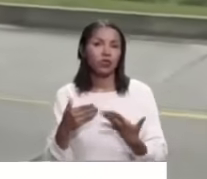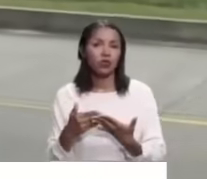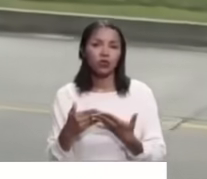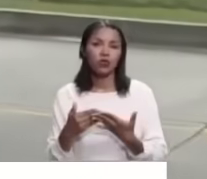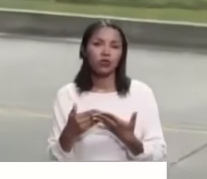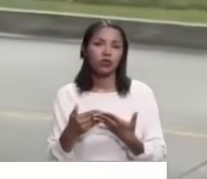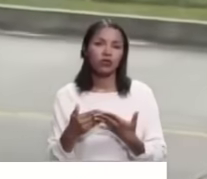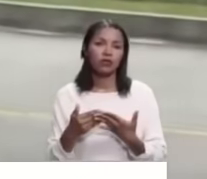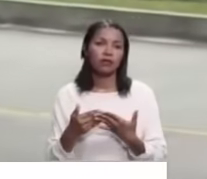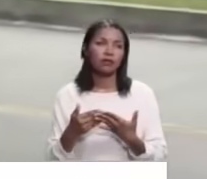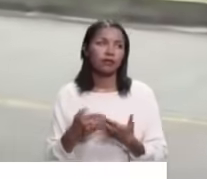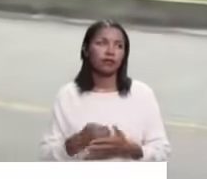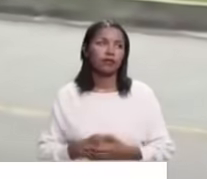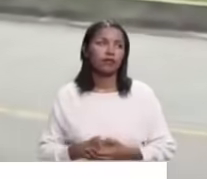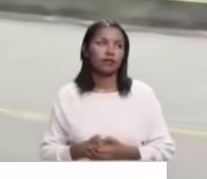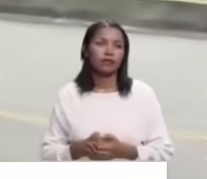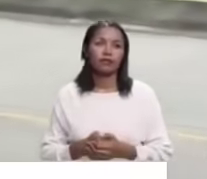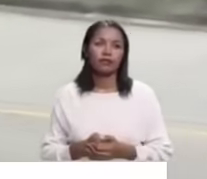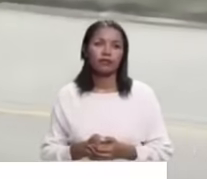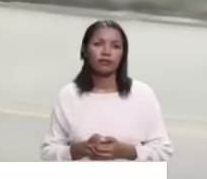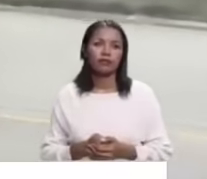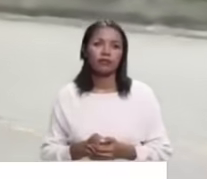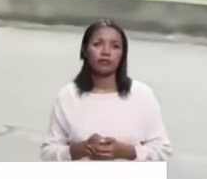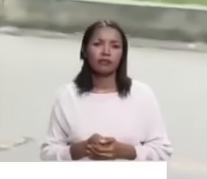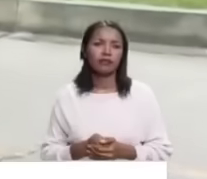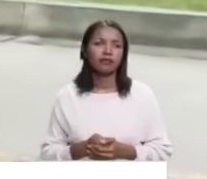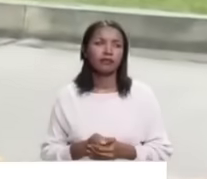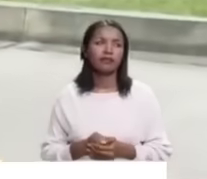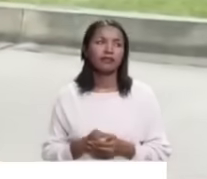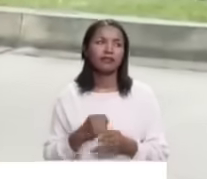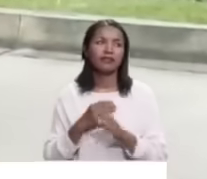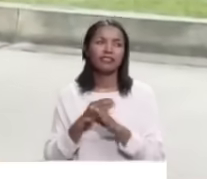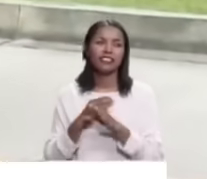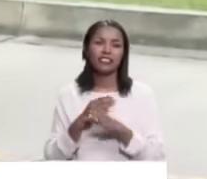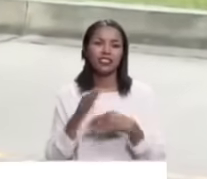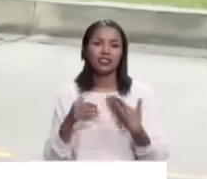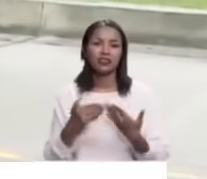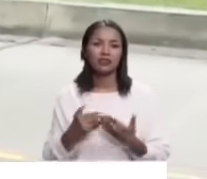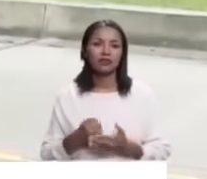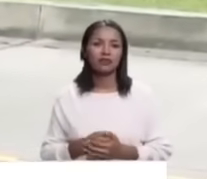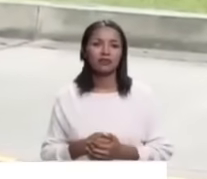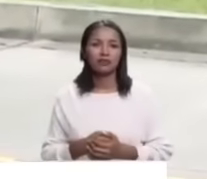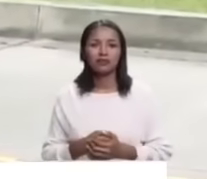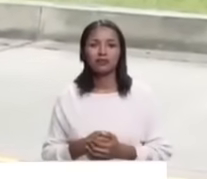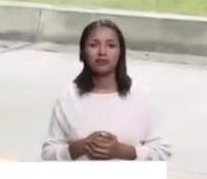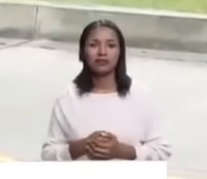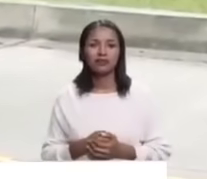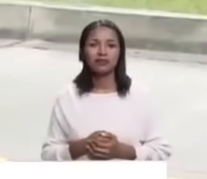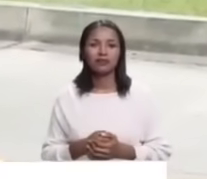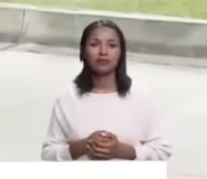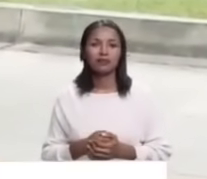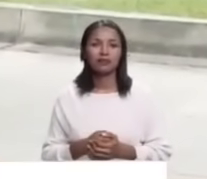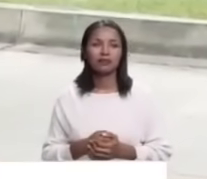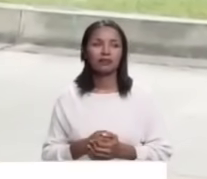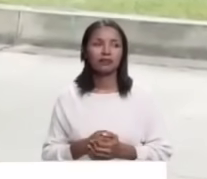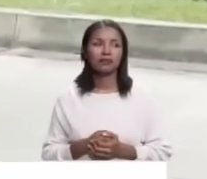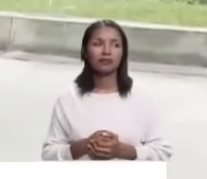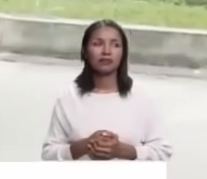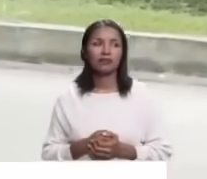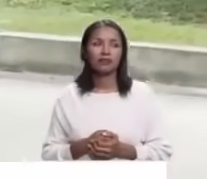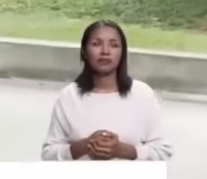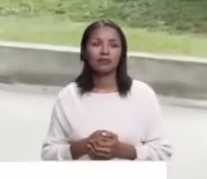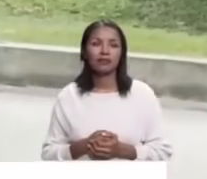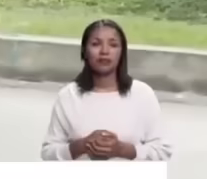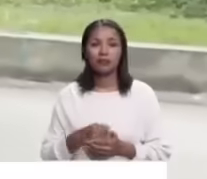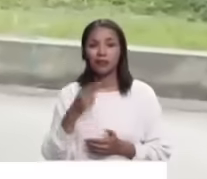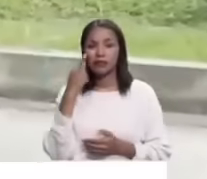preservación efectivamente de la zona, y obviamente tienen que confirmar que efectivamente las personas que estén dentro del auto, pues sí, como